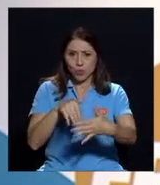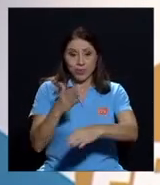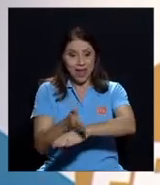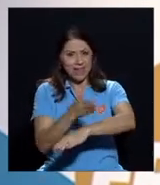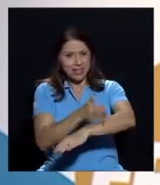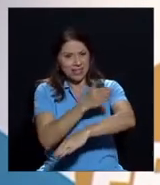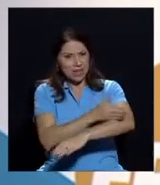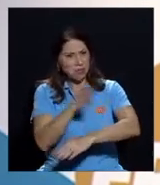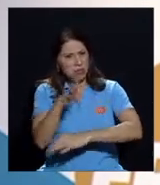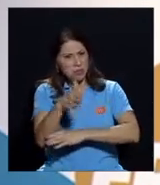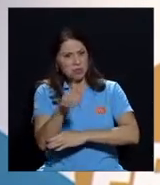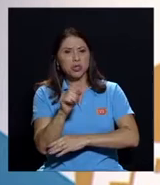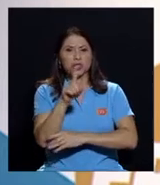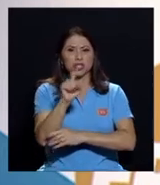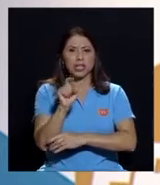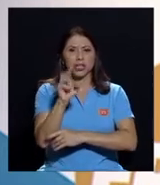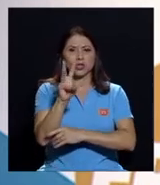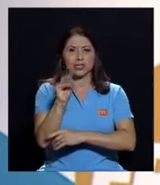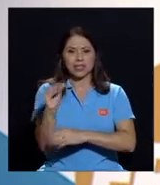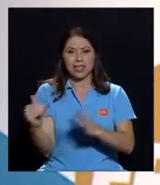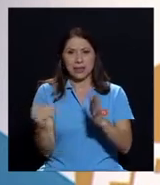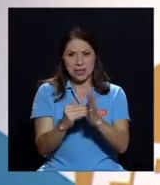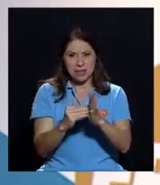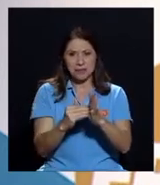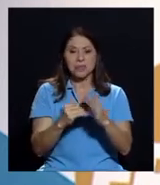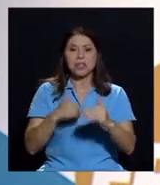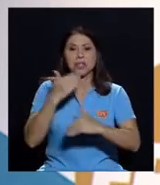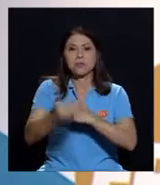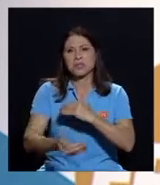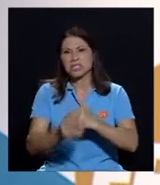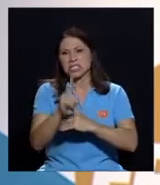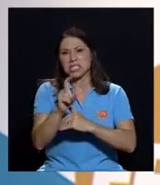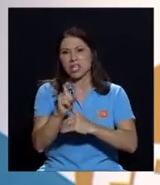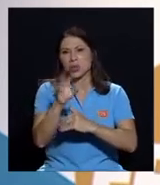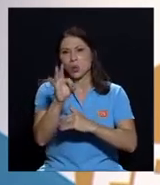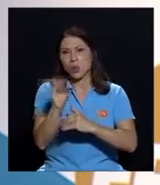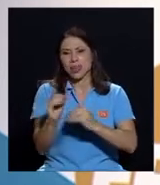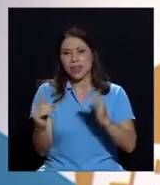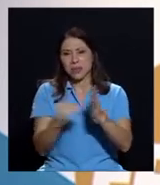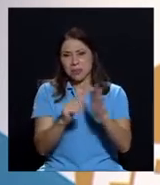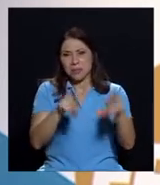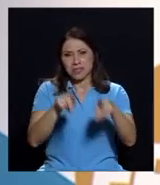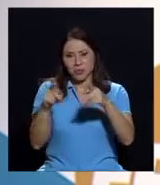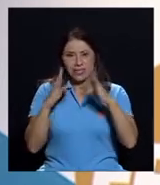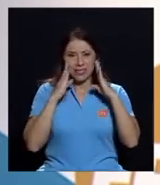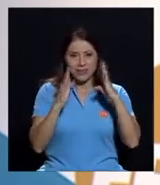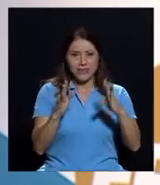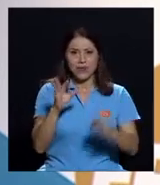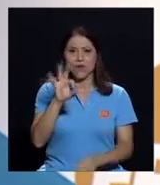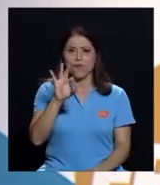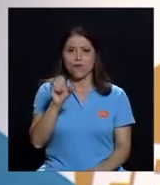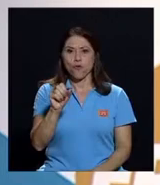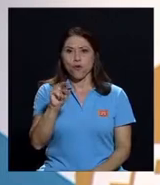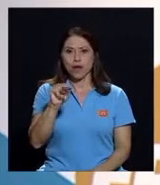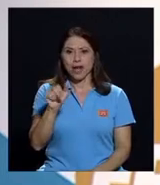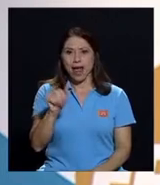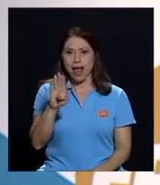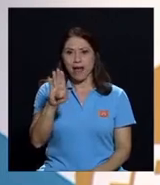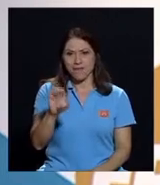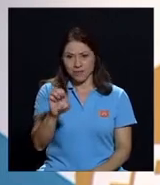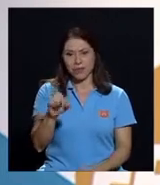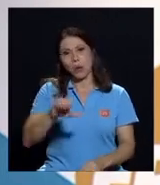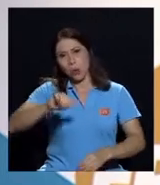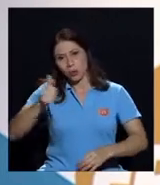160.000 cubría va a llegar a cubrir unos 190 mil con ese incremento y fonabe otros 190 mil es decir con